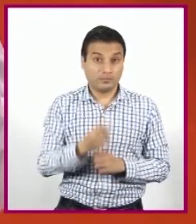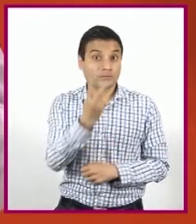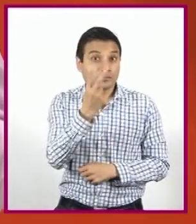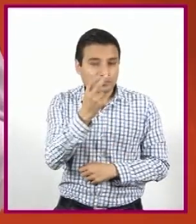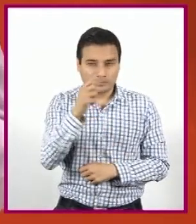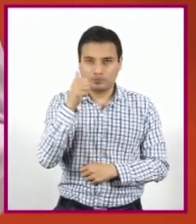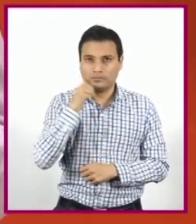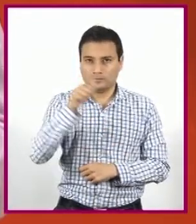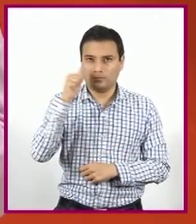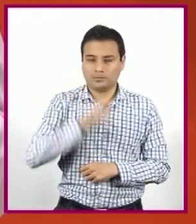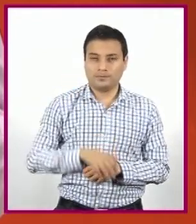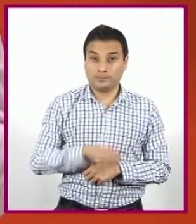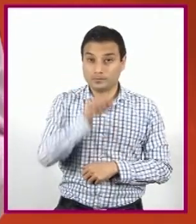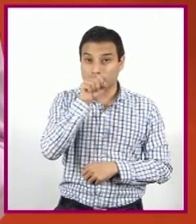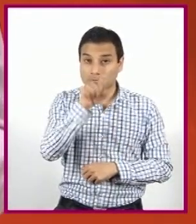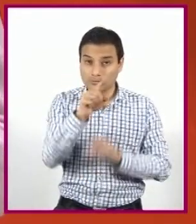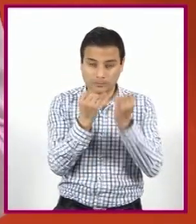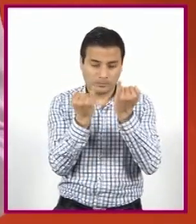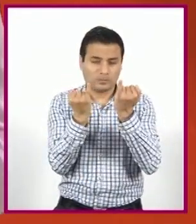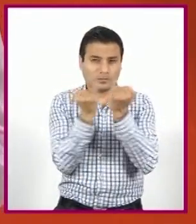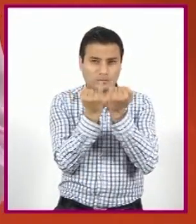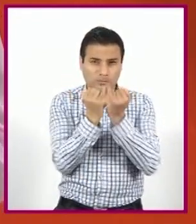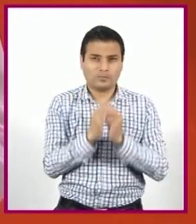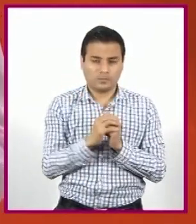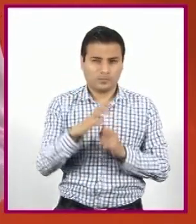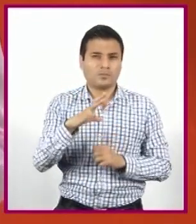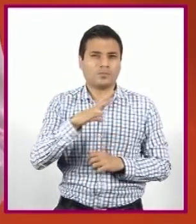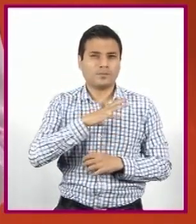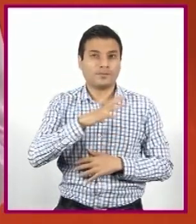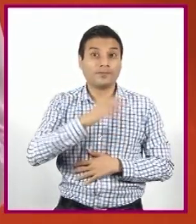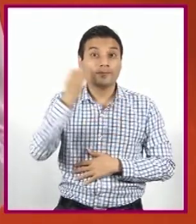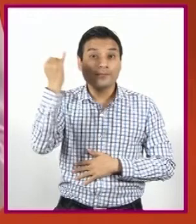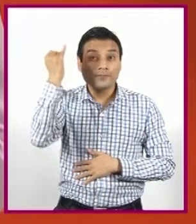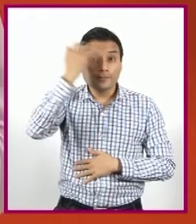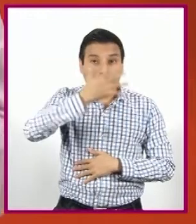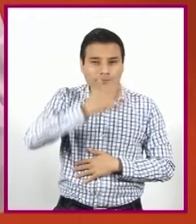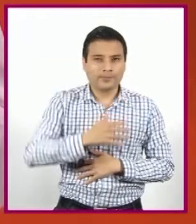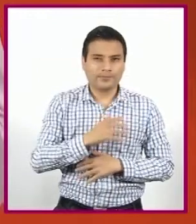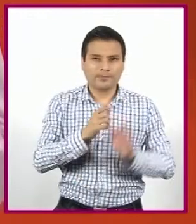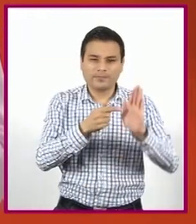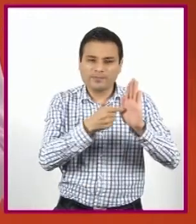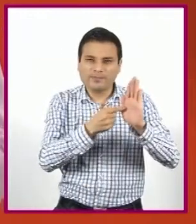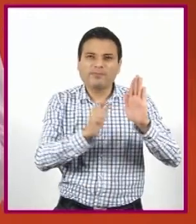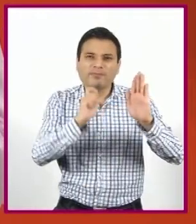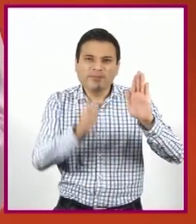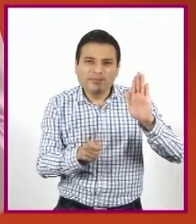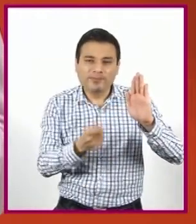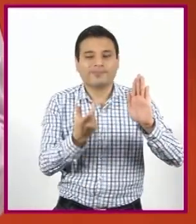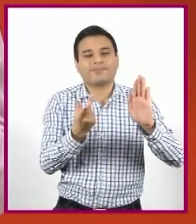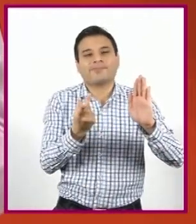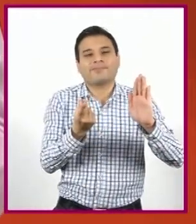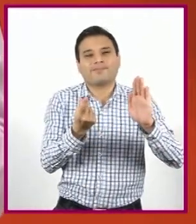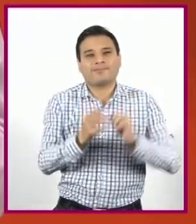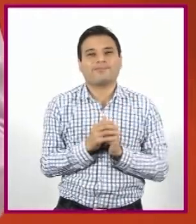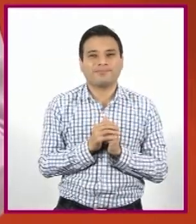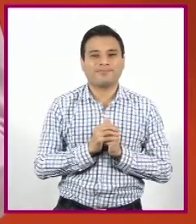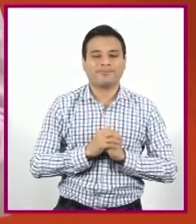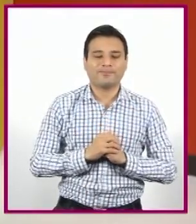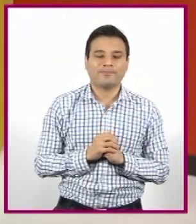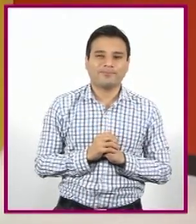y, por último, se acompañó de una imagen que representa al amigo que el protagonista no pidió.